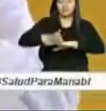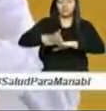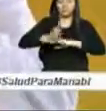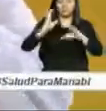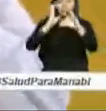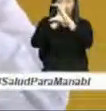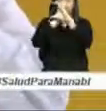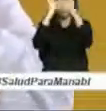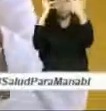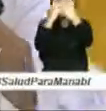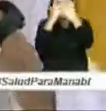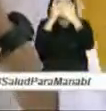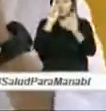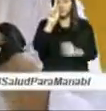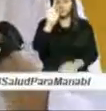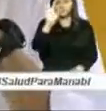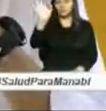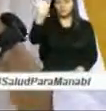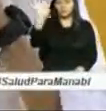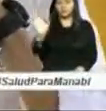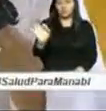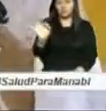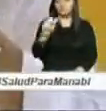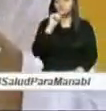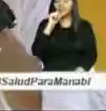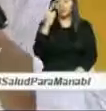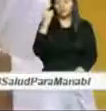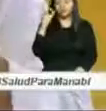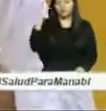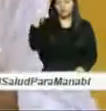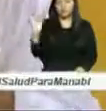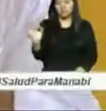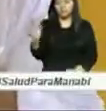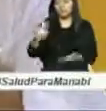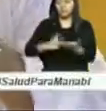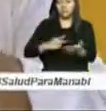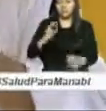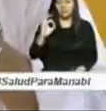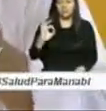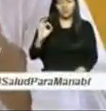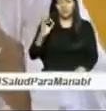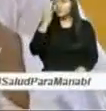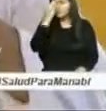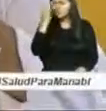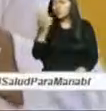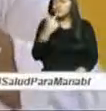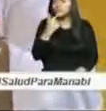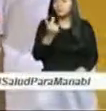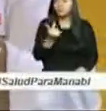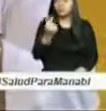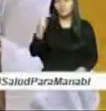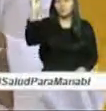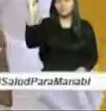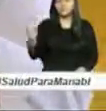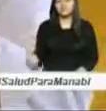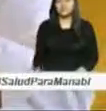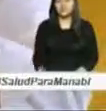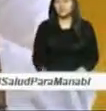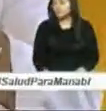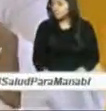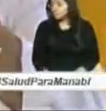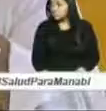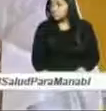lo que correspondía a pagar es lo que habían dado de anticipo. La probabilidad de que eso ocurriera era casi nula. En verdad, estaban calculando todo para no pagar más